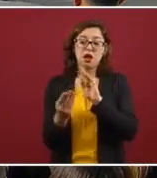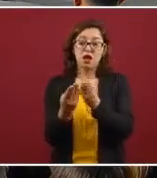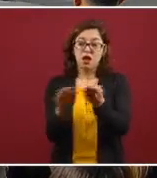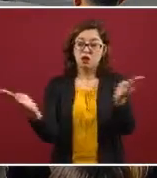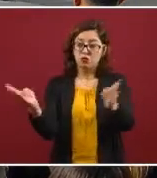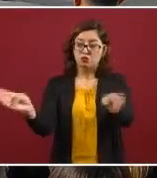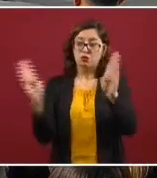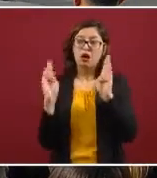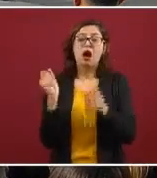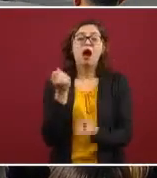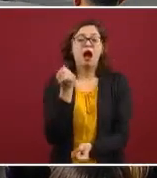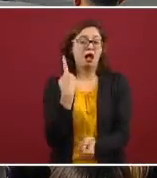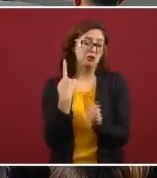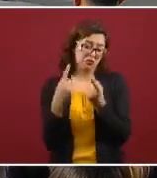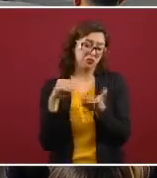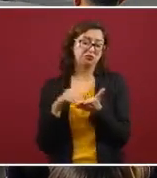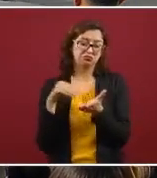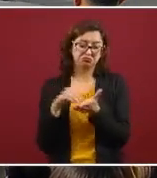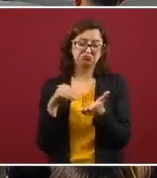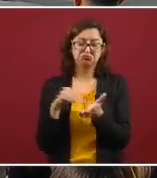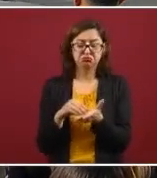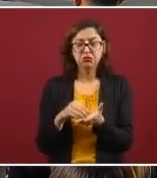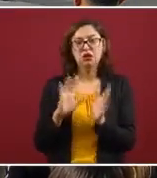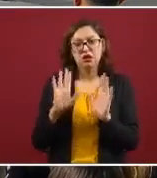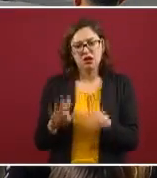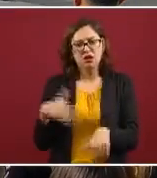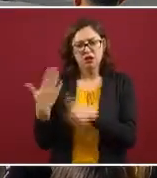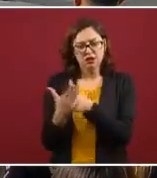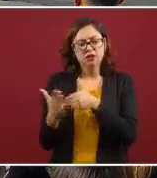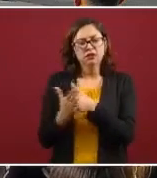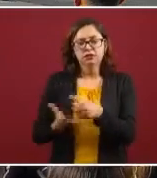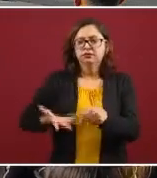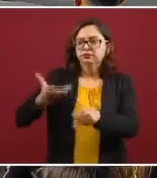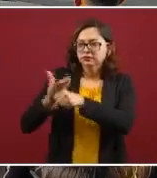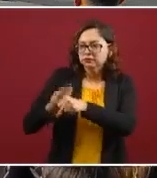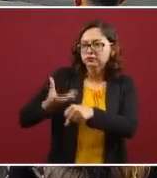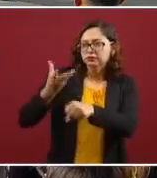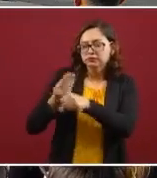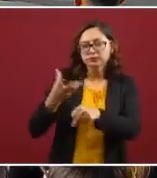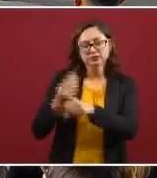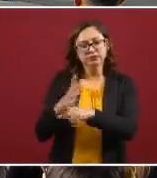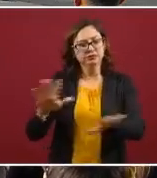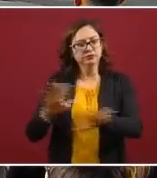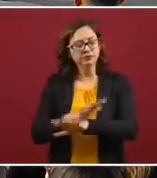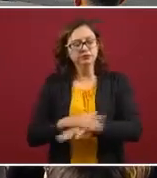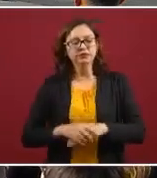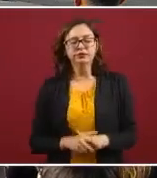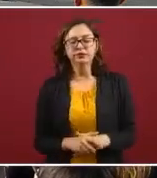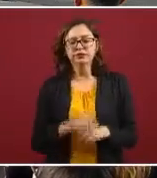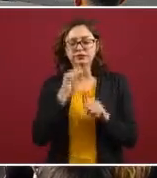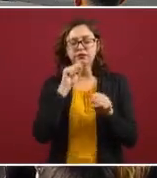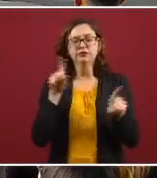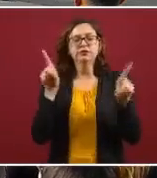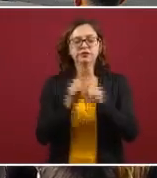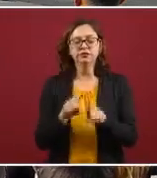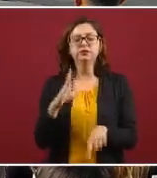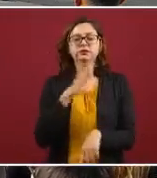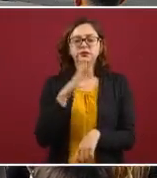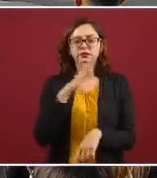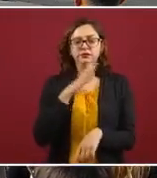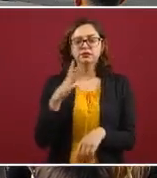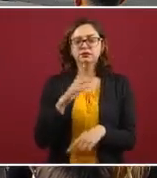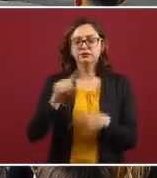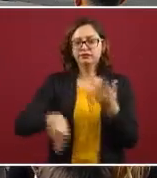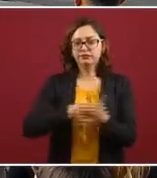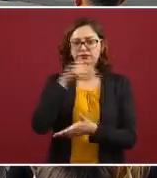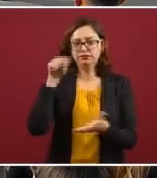que siguen operando así y estamos ya planteando esta sustitución. Adicionalmente a eso, se van a incluir los espacios para